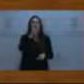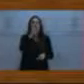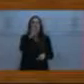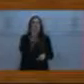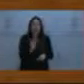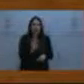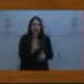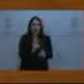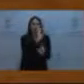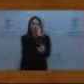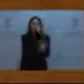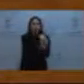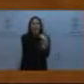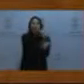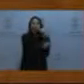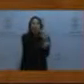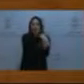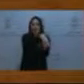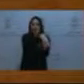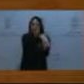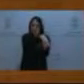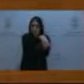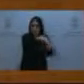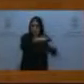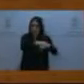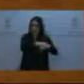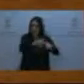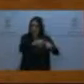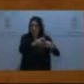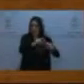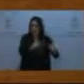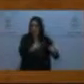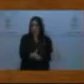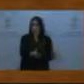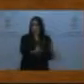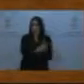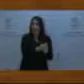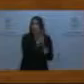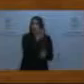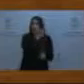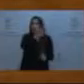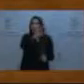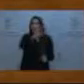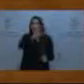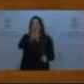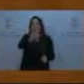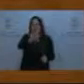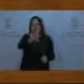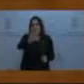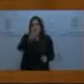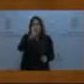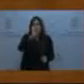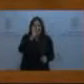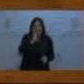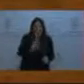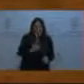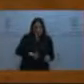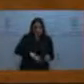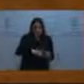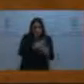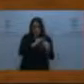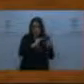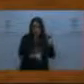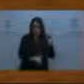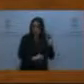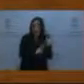incorporados a los centros de menores de la red del Principado, cerrando el año con un total de 355 menores alojados en